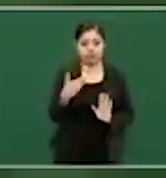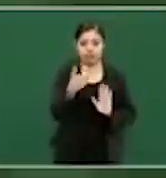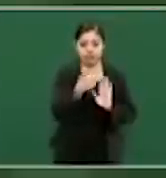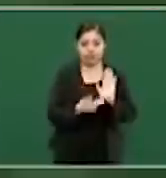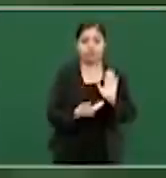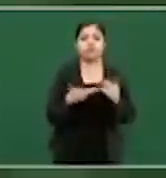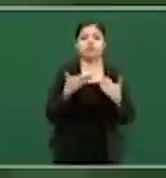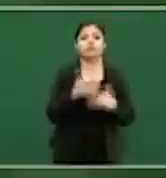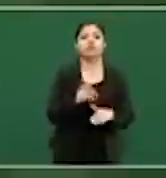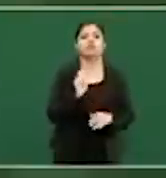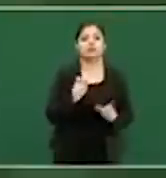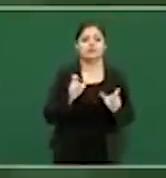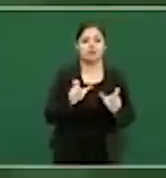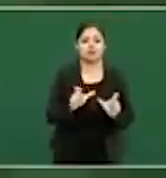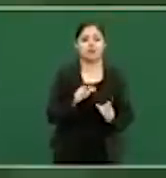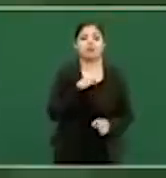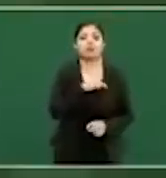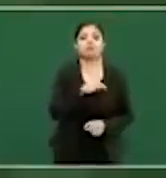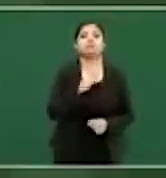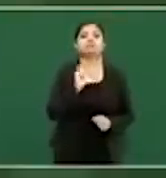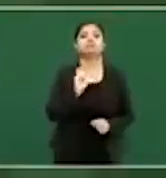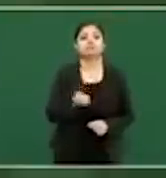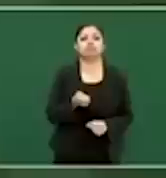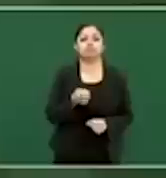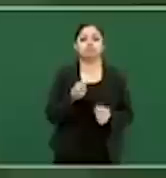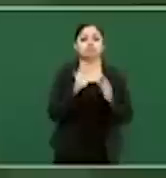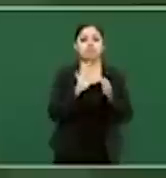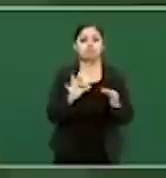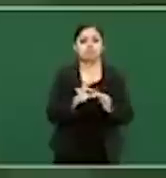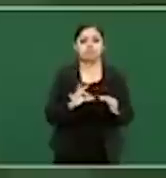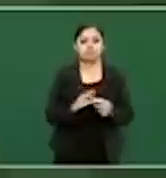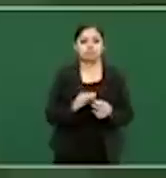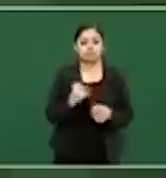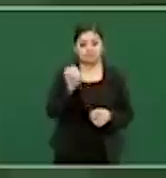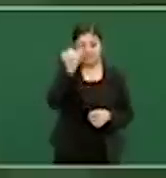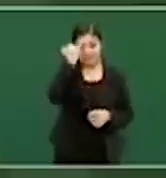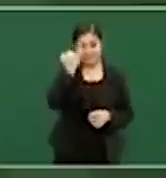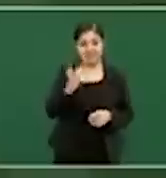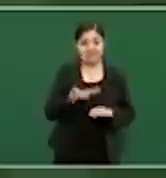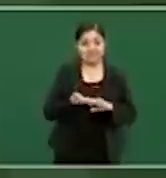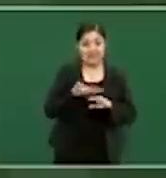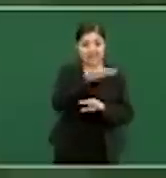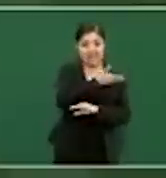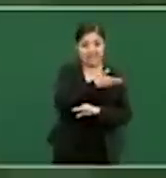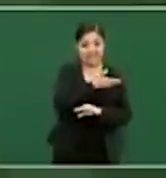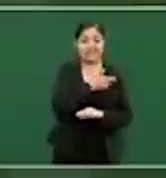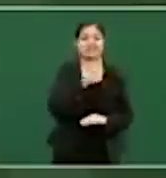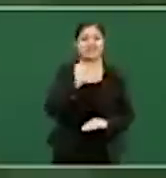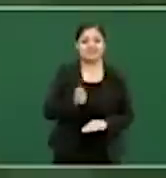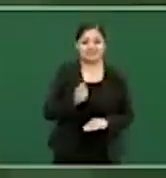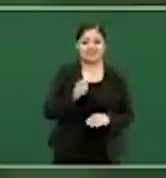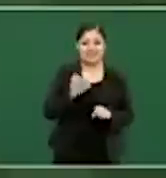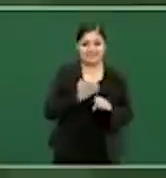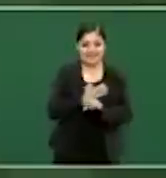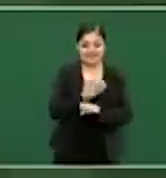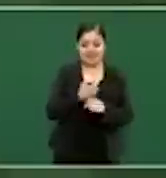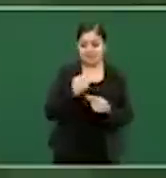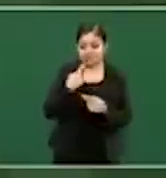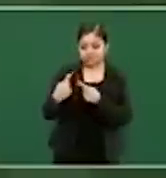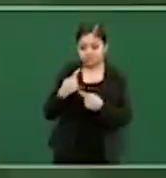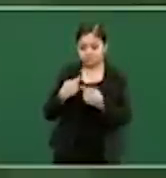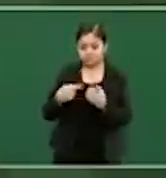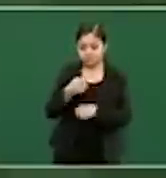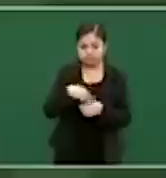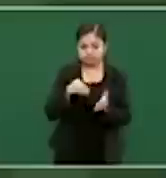Seguridad, que nos permiten confirmar que la estrategia que se diseñó en conjunto en la Mesa de Coordinación Estatal empieza a dar